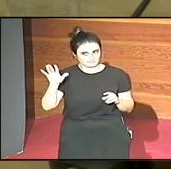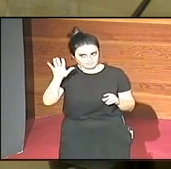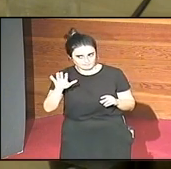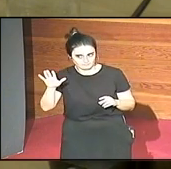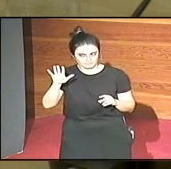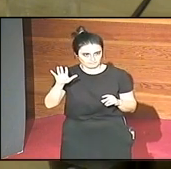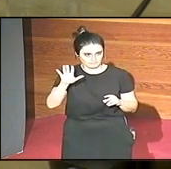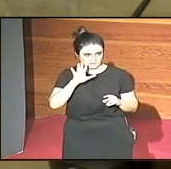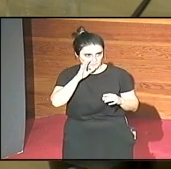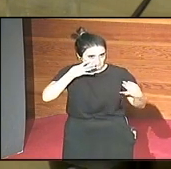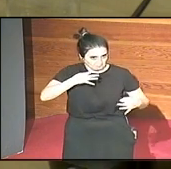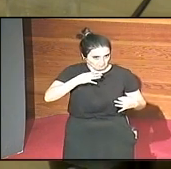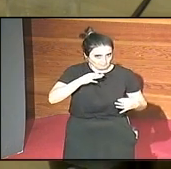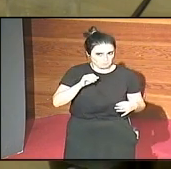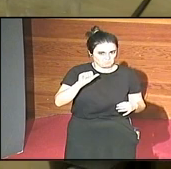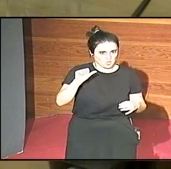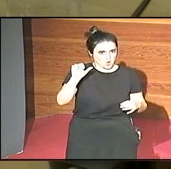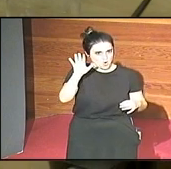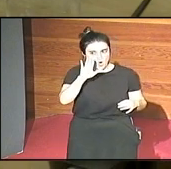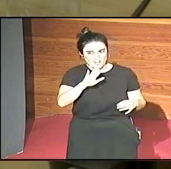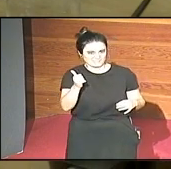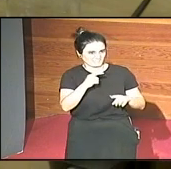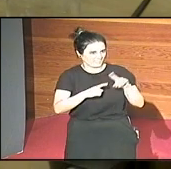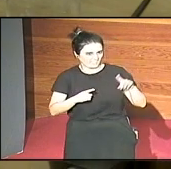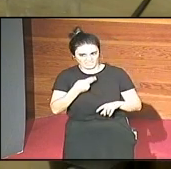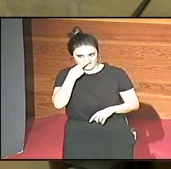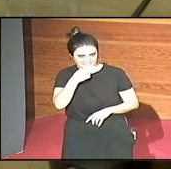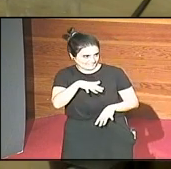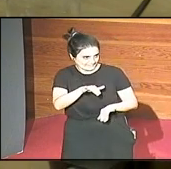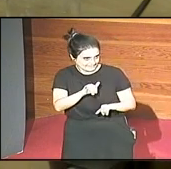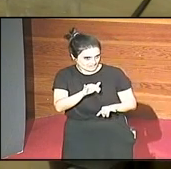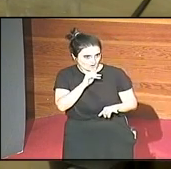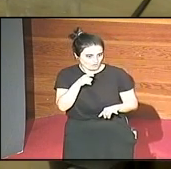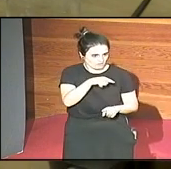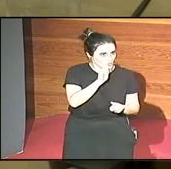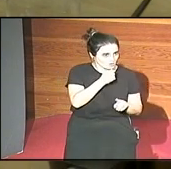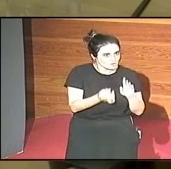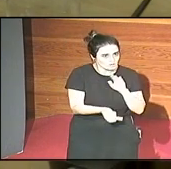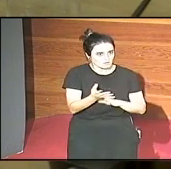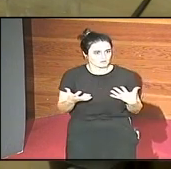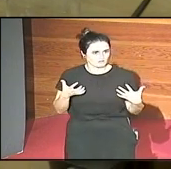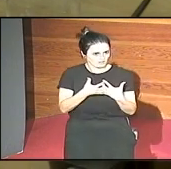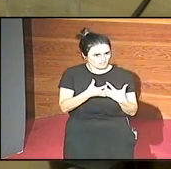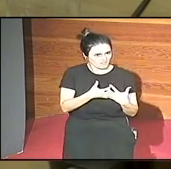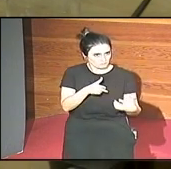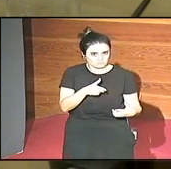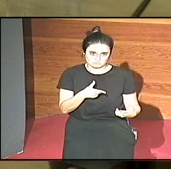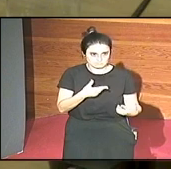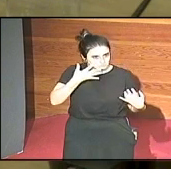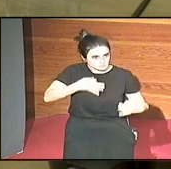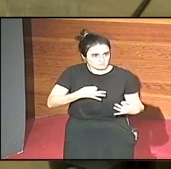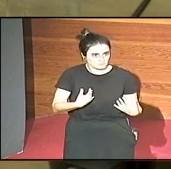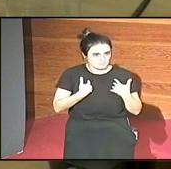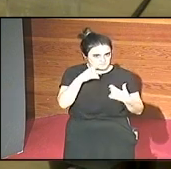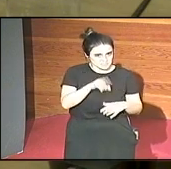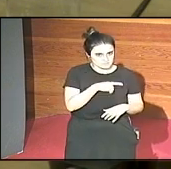interesa Oriente Medio, pues ahora que se arme esto en Ucrania? ¿Hasta qué punto Estados Unidos también está siendo cierta víctima de todo esto? Muchas